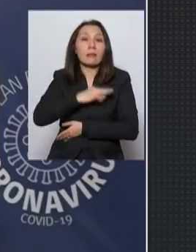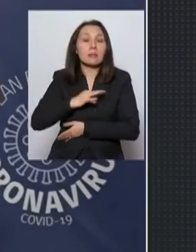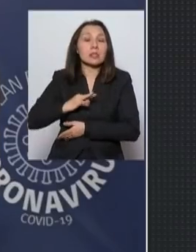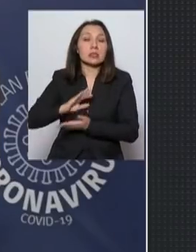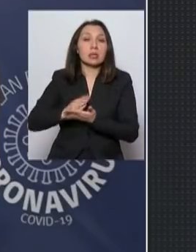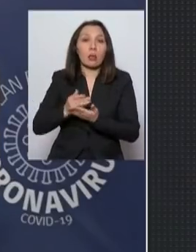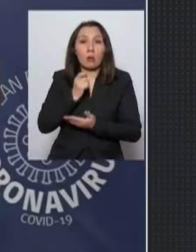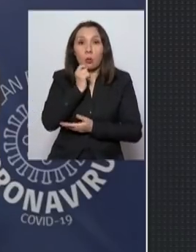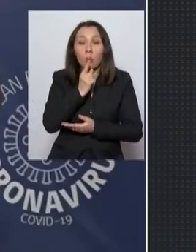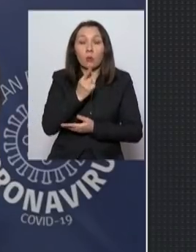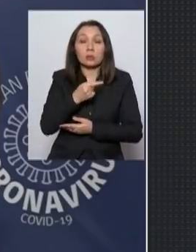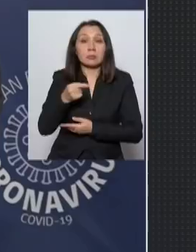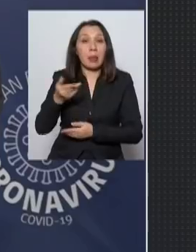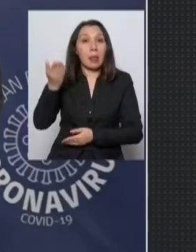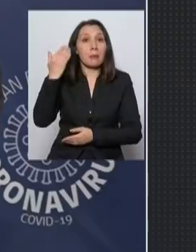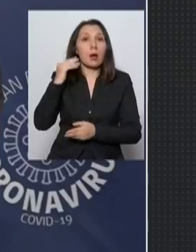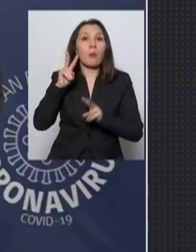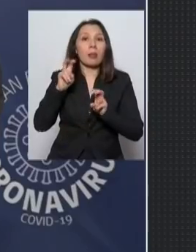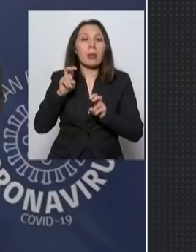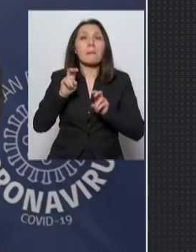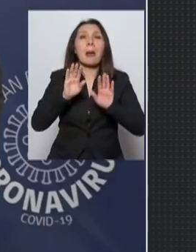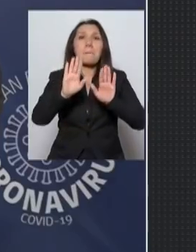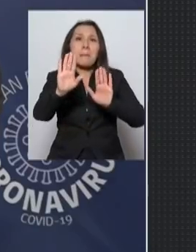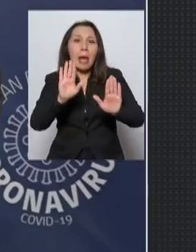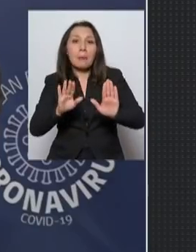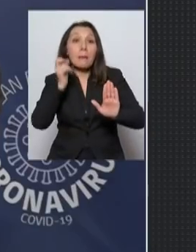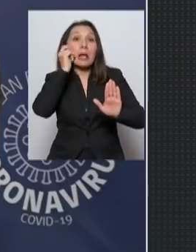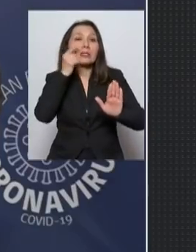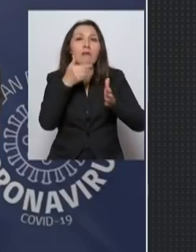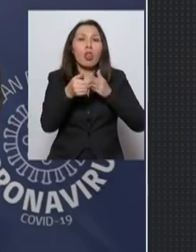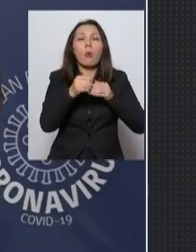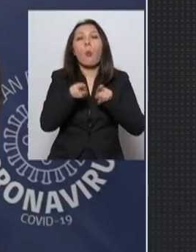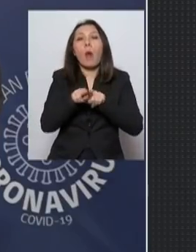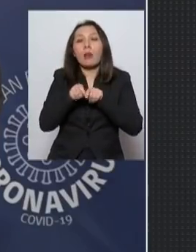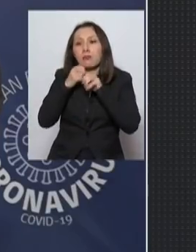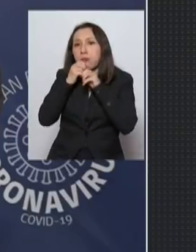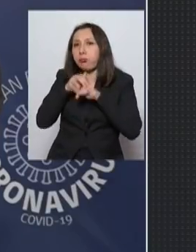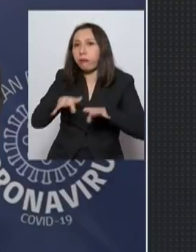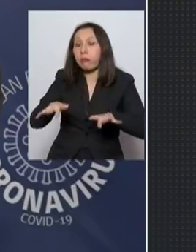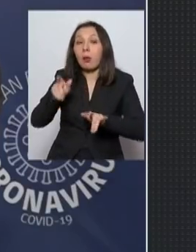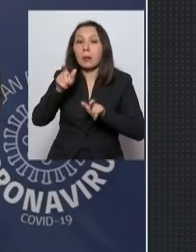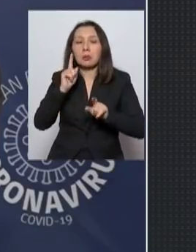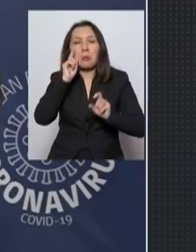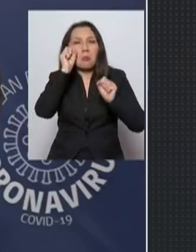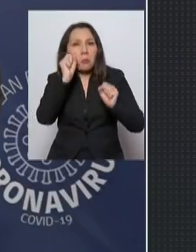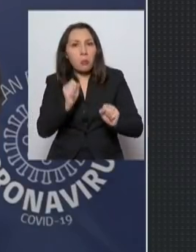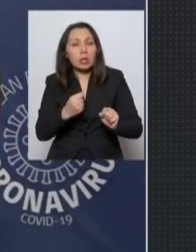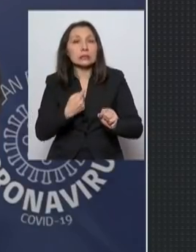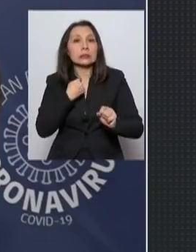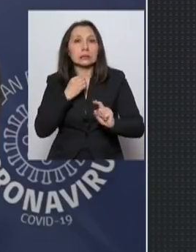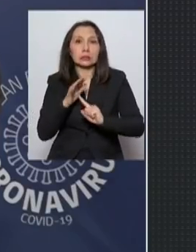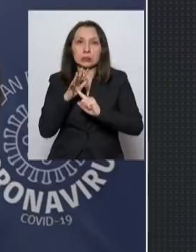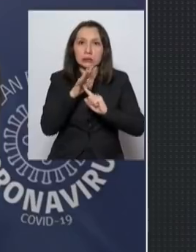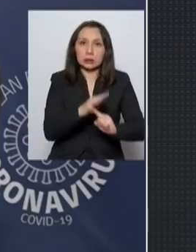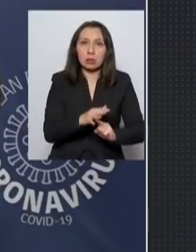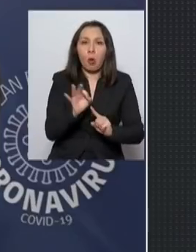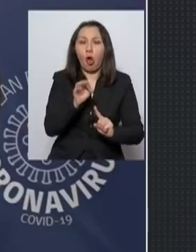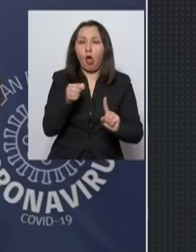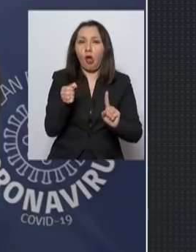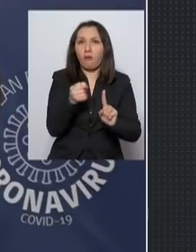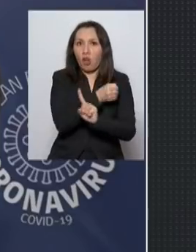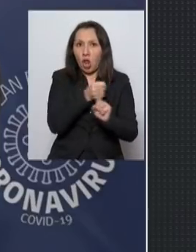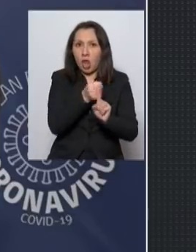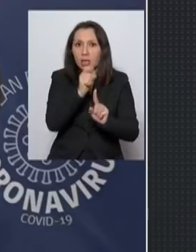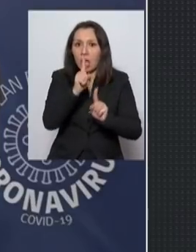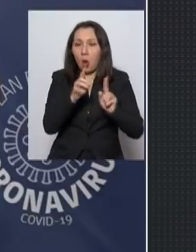denunciar la semana pasada producto de estos mapas que se habían filtrado y que podían traer consigo también efectos de discriminación o violencia en